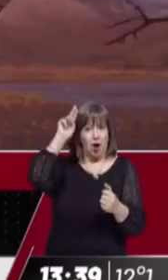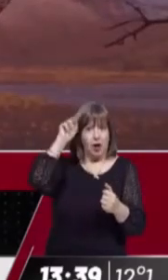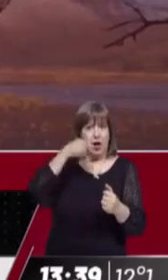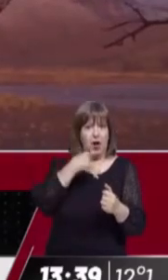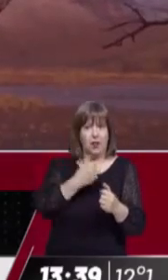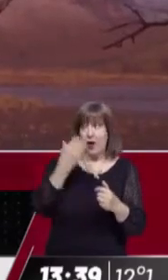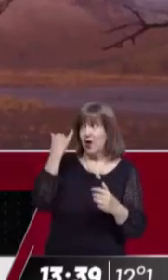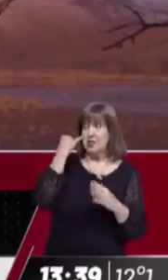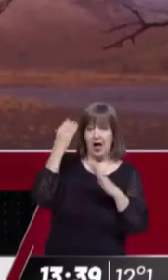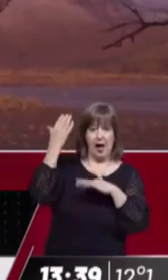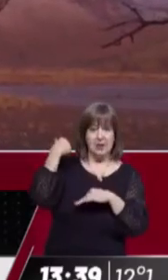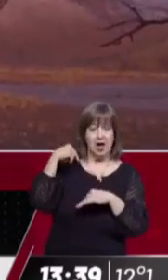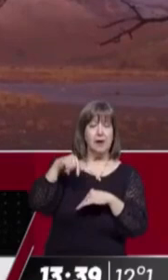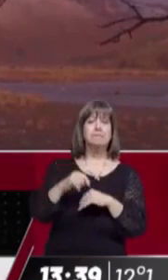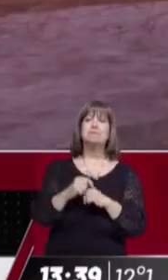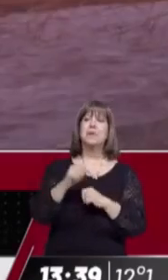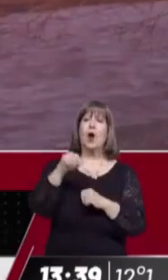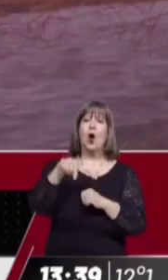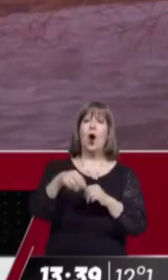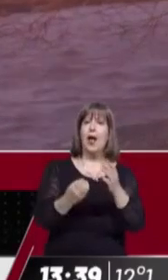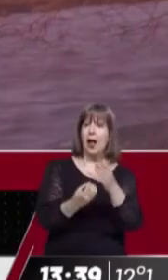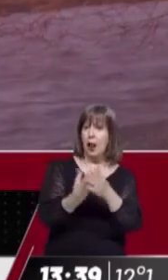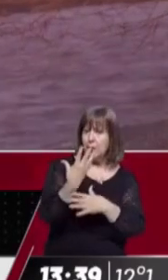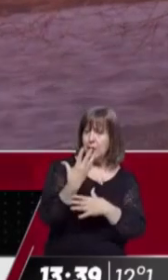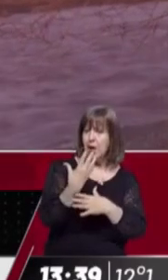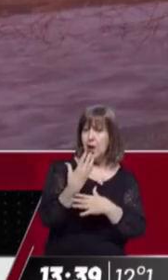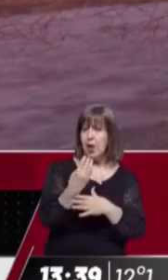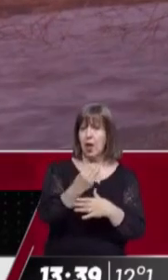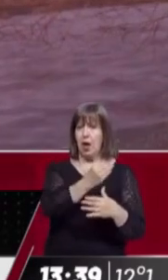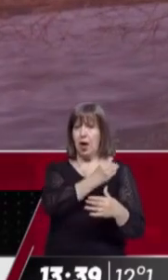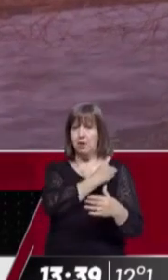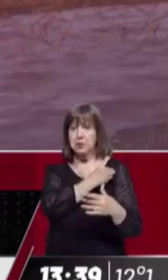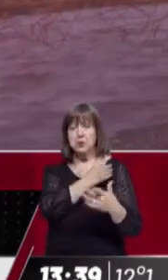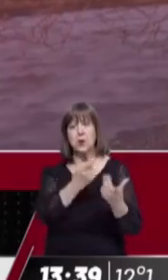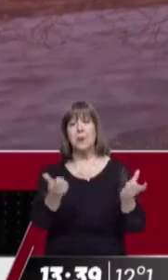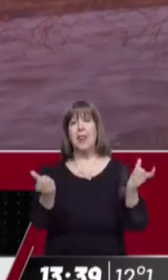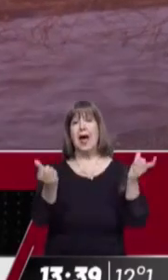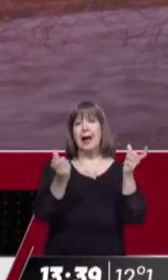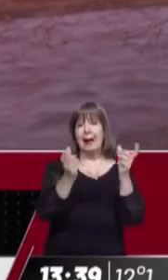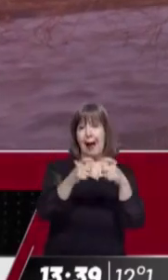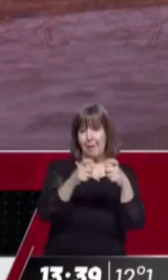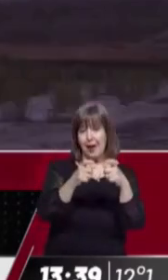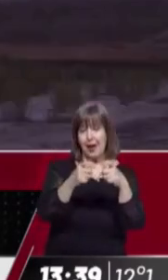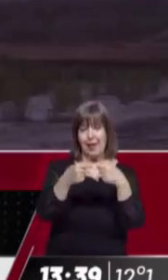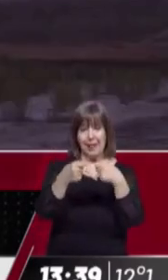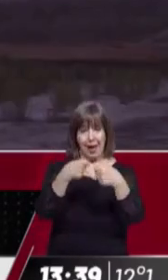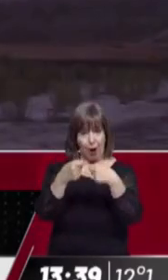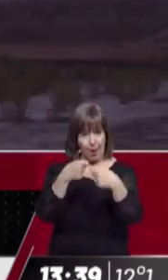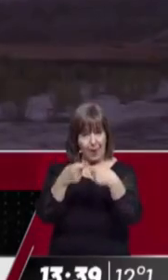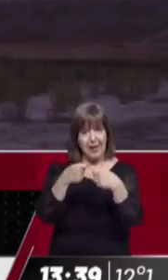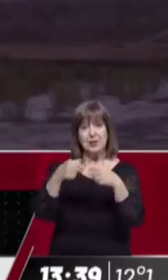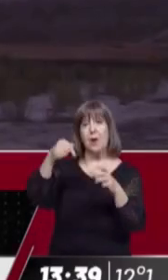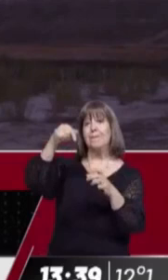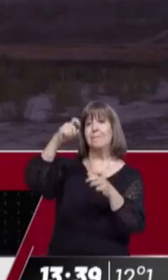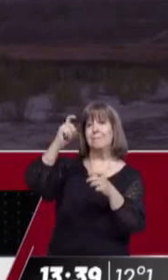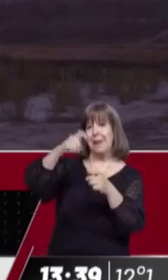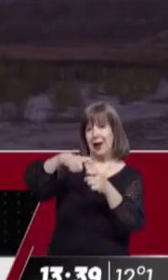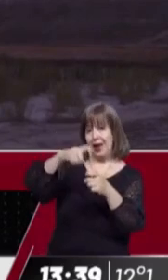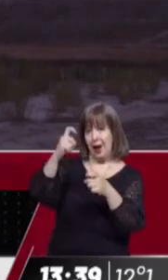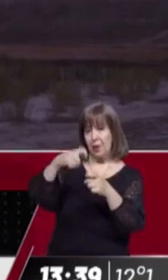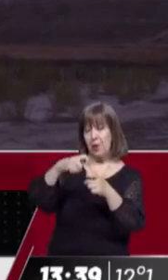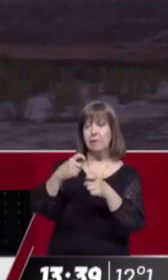mañana nos enteramos que en la cámara de comercio que también estuvo presente la cámara de comercio de malarg junto a las otras cámaras del